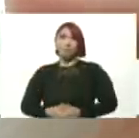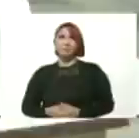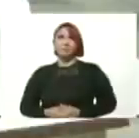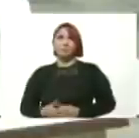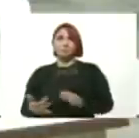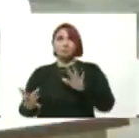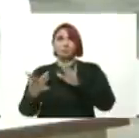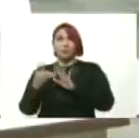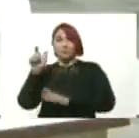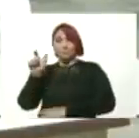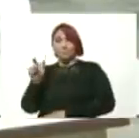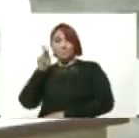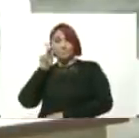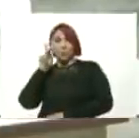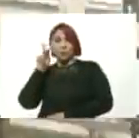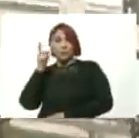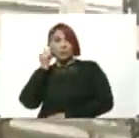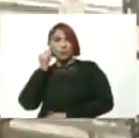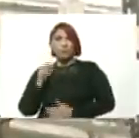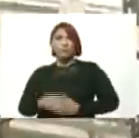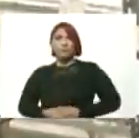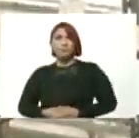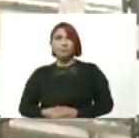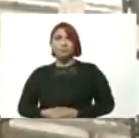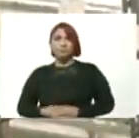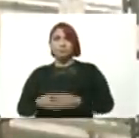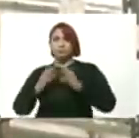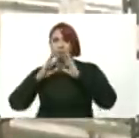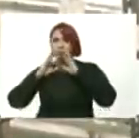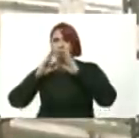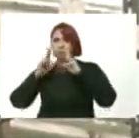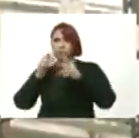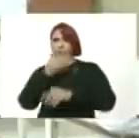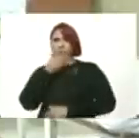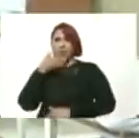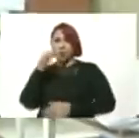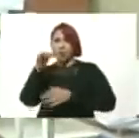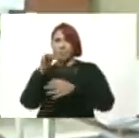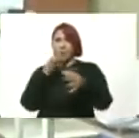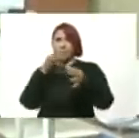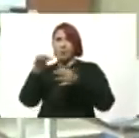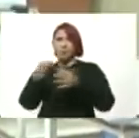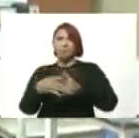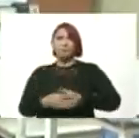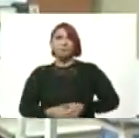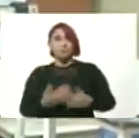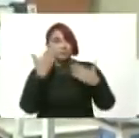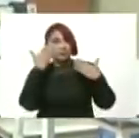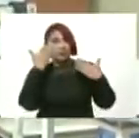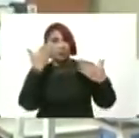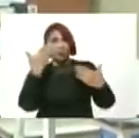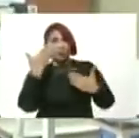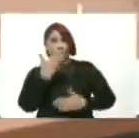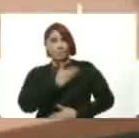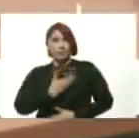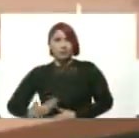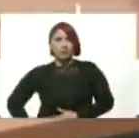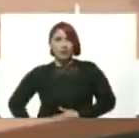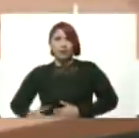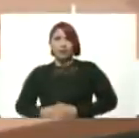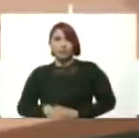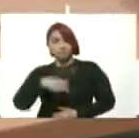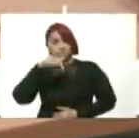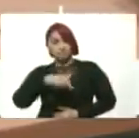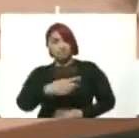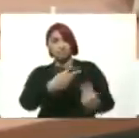a la profesora a idea tríada quién les va a dar una mejor explicación del núcleo saludo mi presidente desde acá